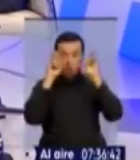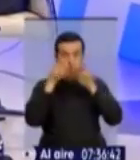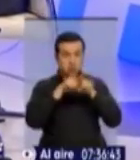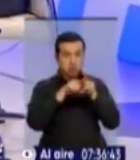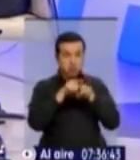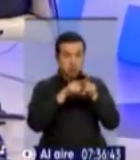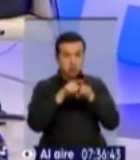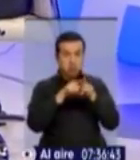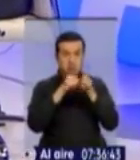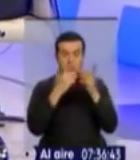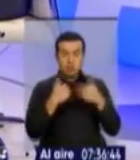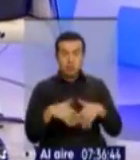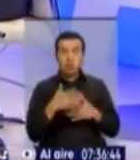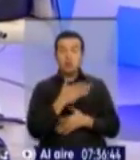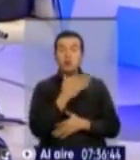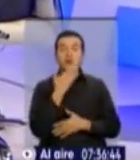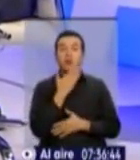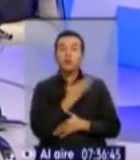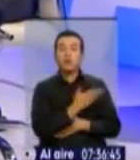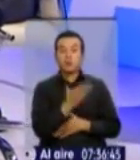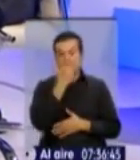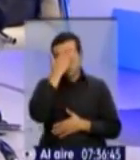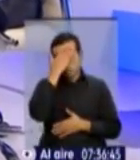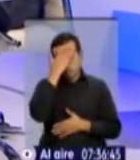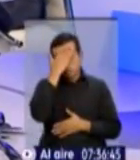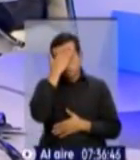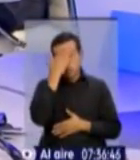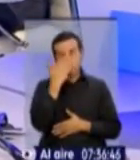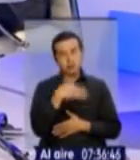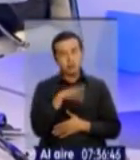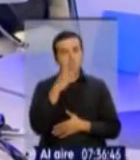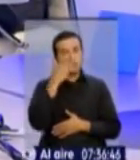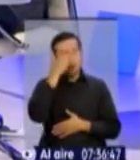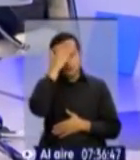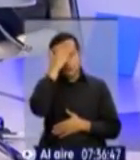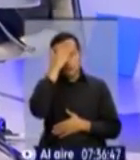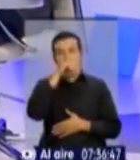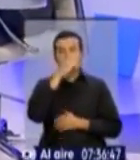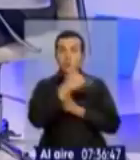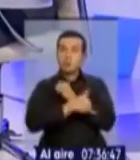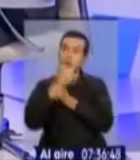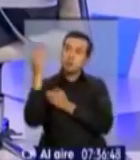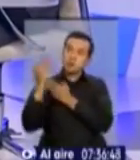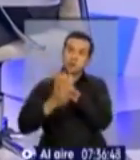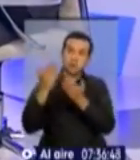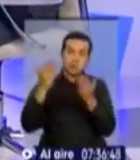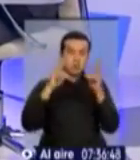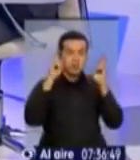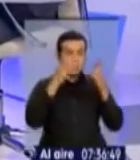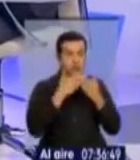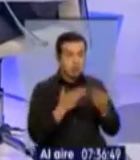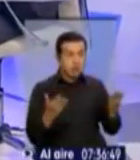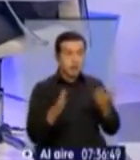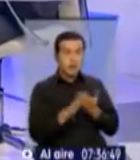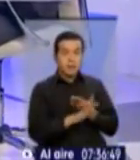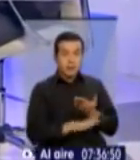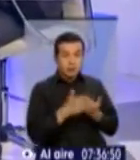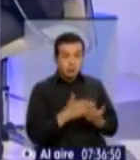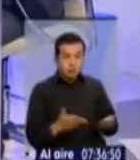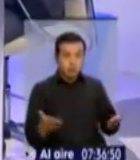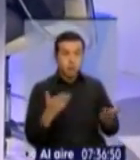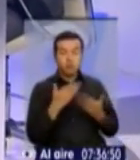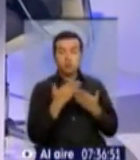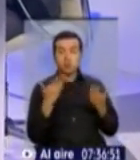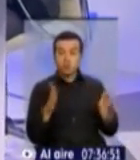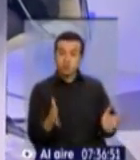tendríamos que tiene claro que hay importaciones también tienen que ver con materia prima y bienes de capital que incentivan la